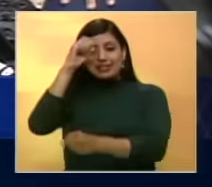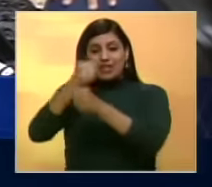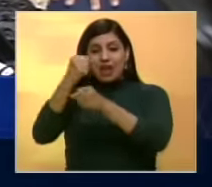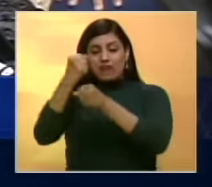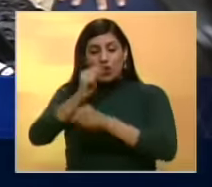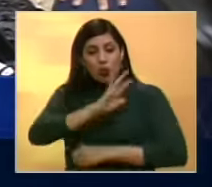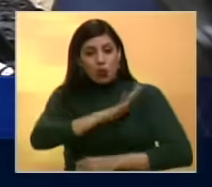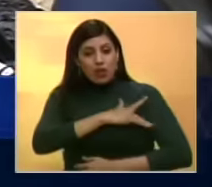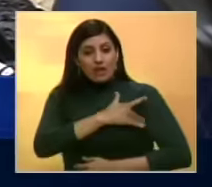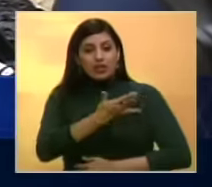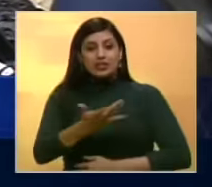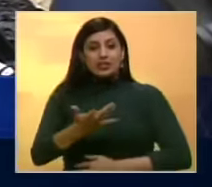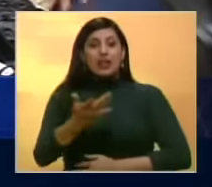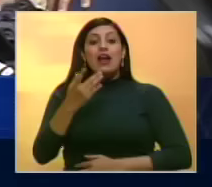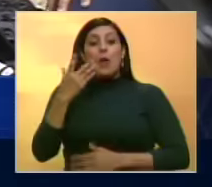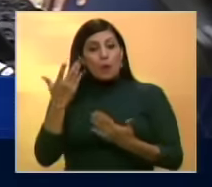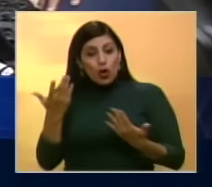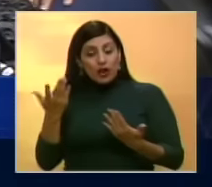universitar